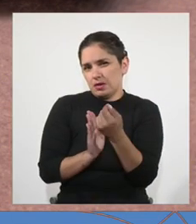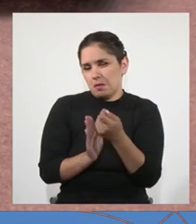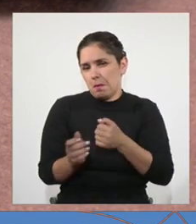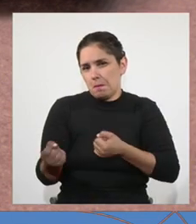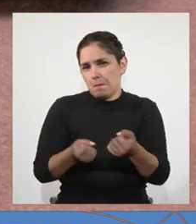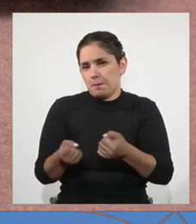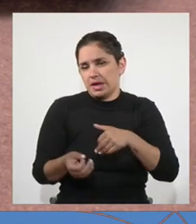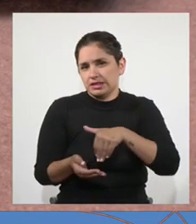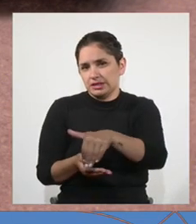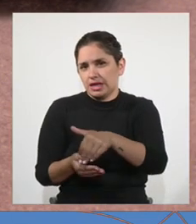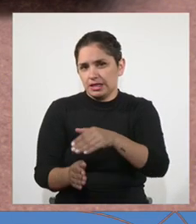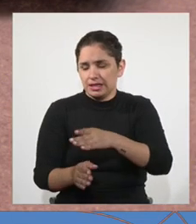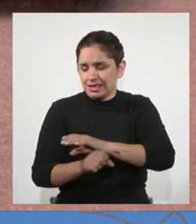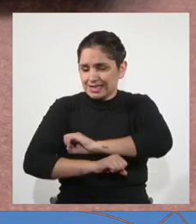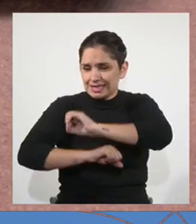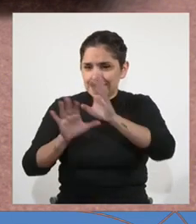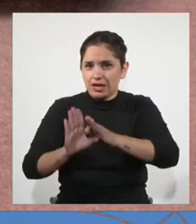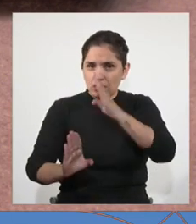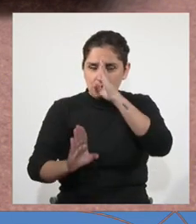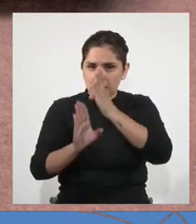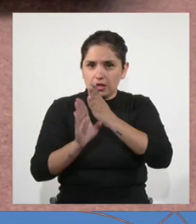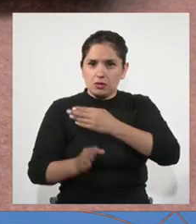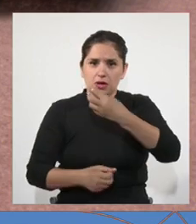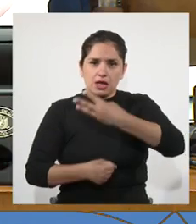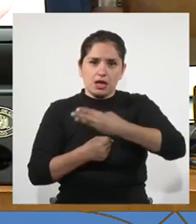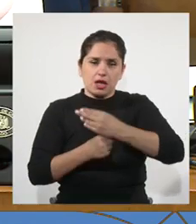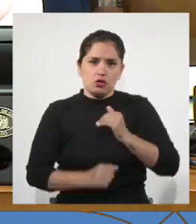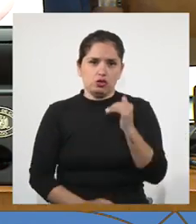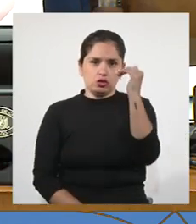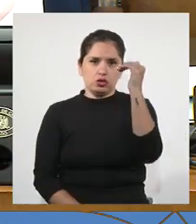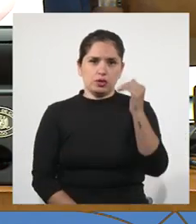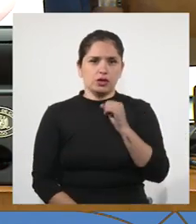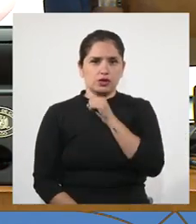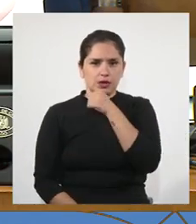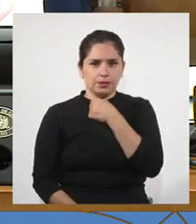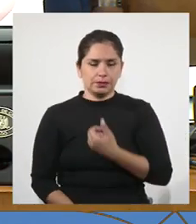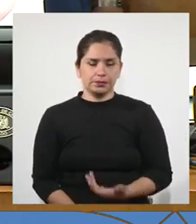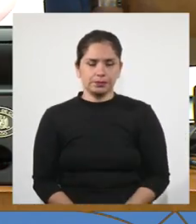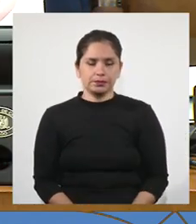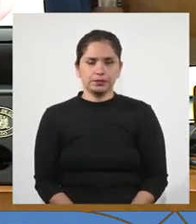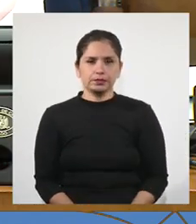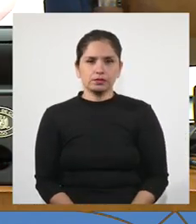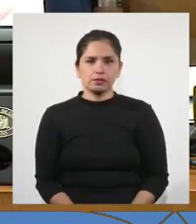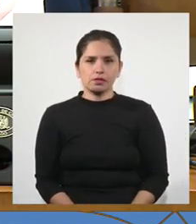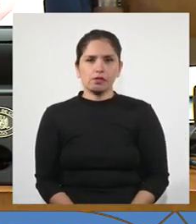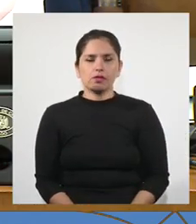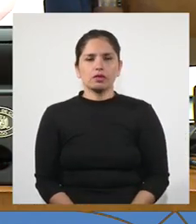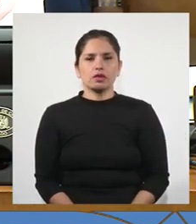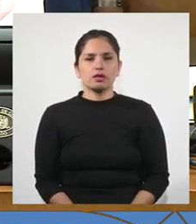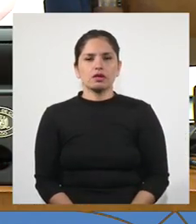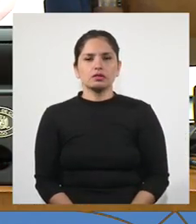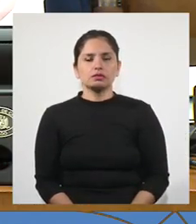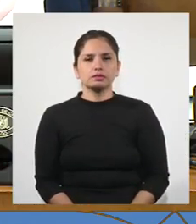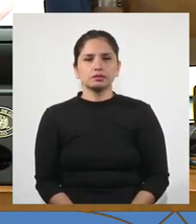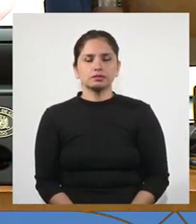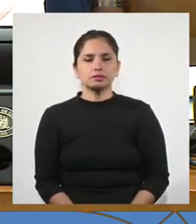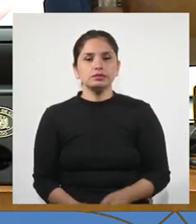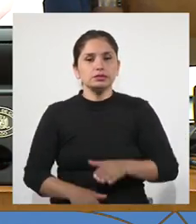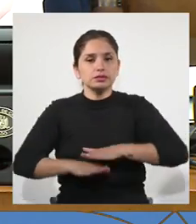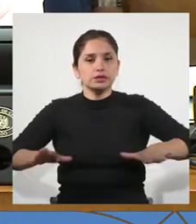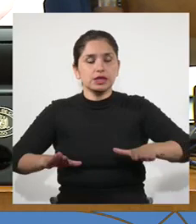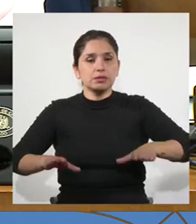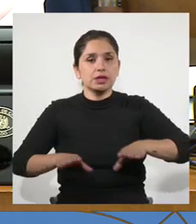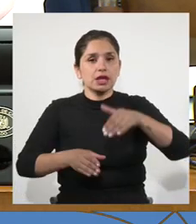manera clara y directa a nuestros adultos mayores. Muy bien. Trato directo. Terminada la